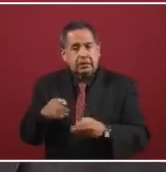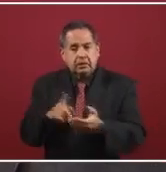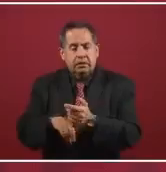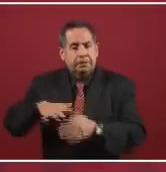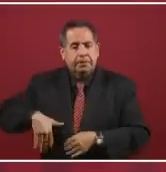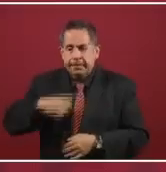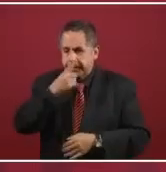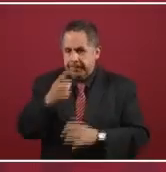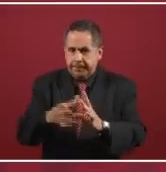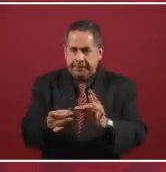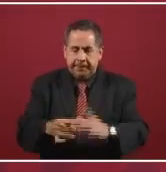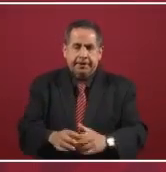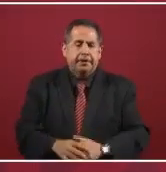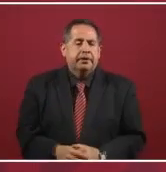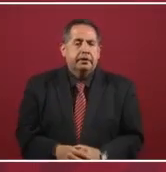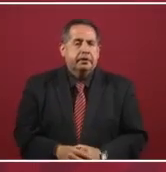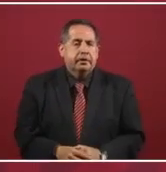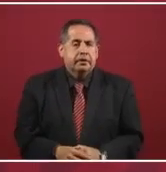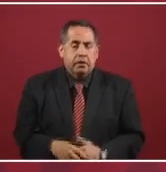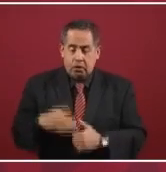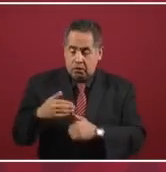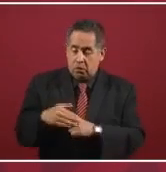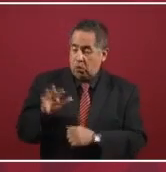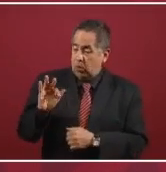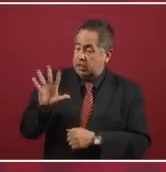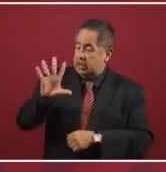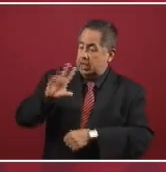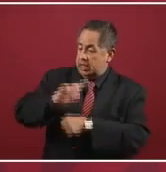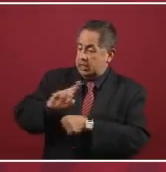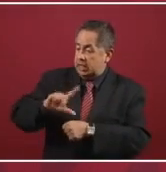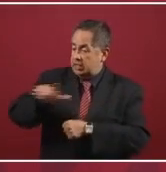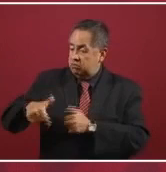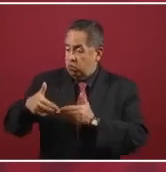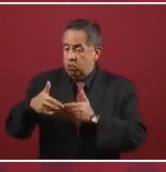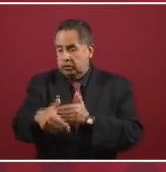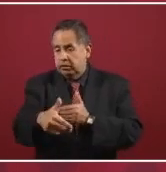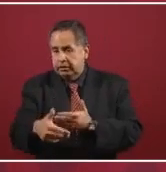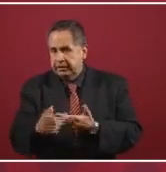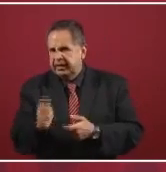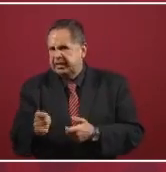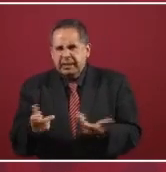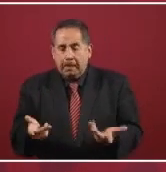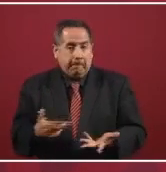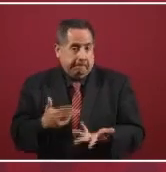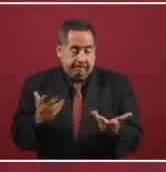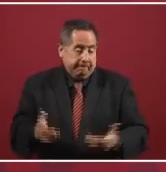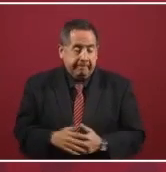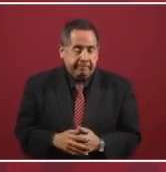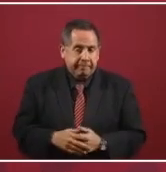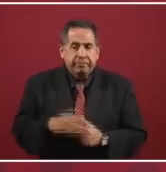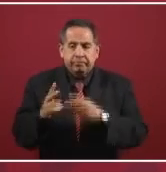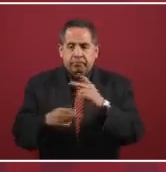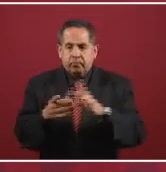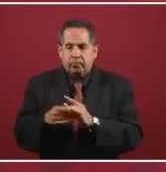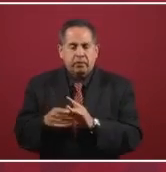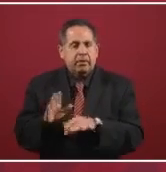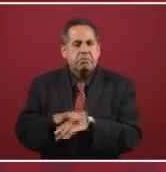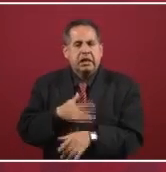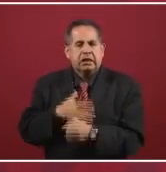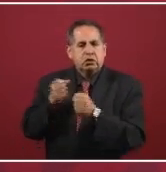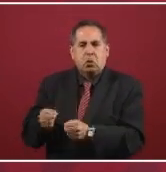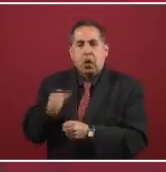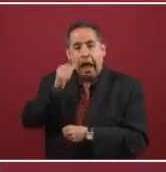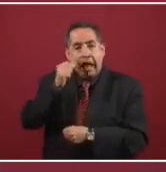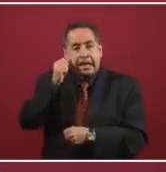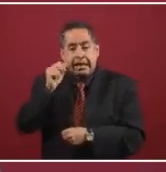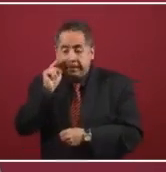de referir. ¿Qué va a pasar después de 45 días? Bueno, yo creo que lo que va a pasar es que se va a consolidar la tendencia a lo que vimos ayer.